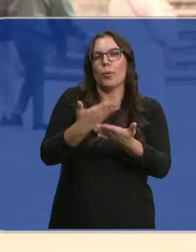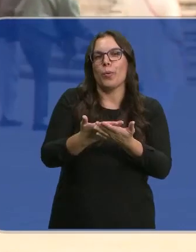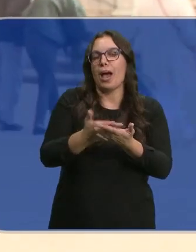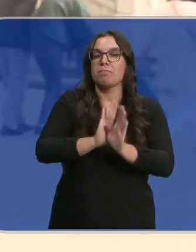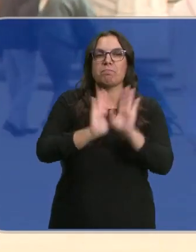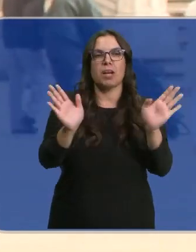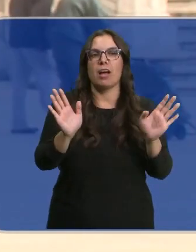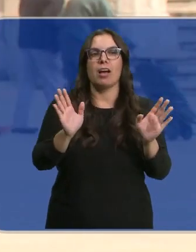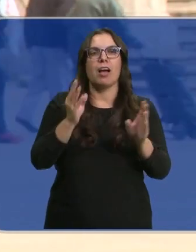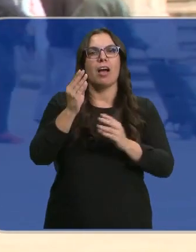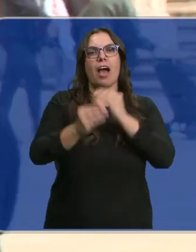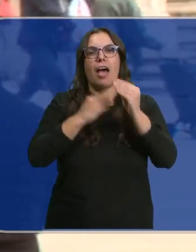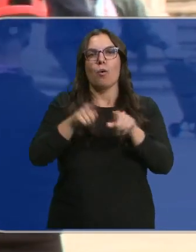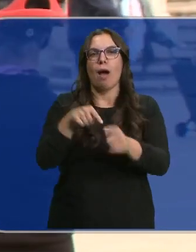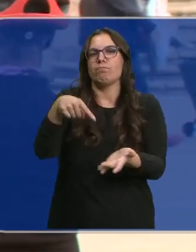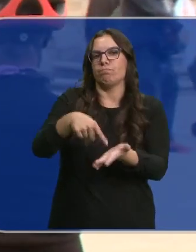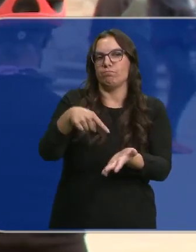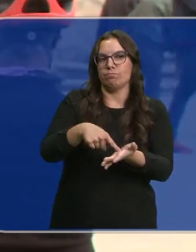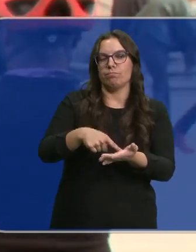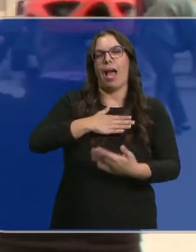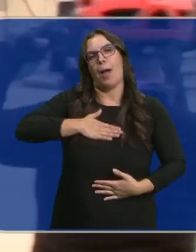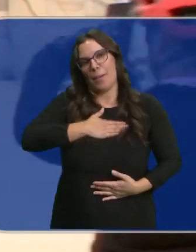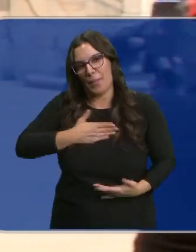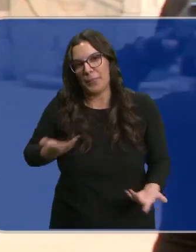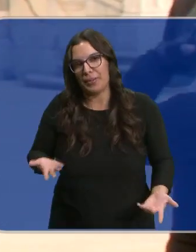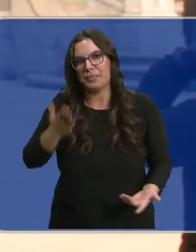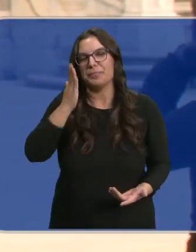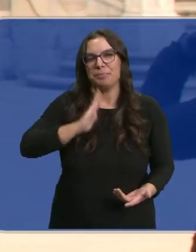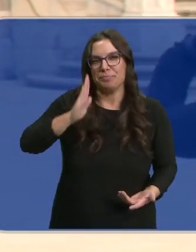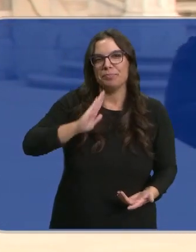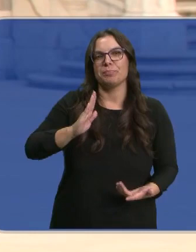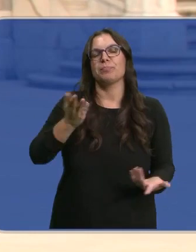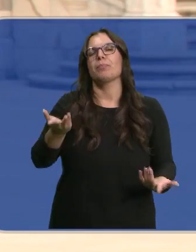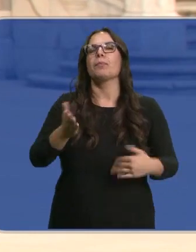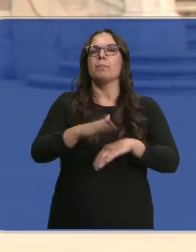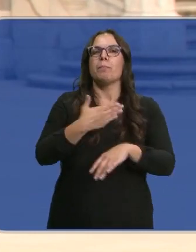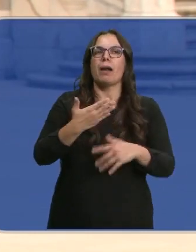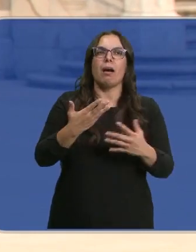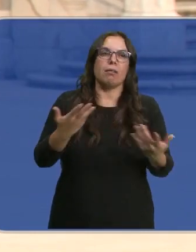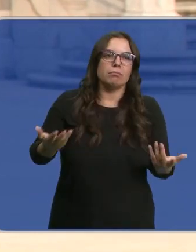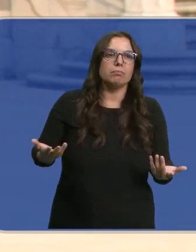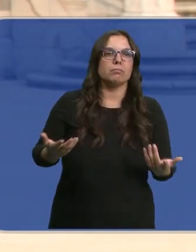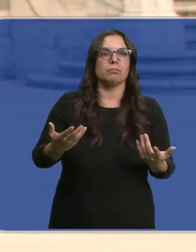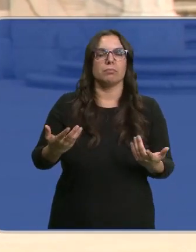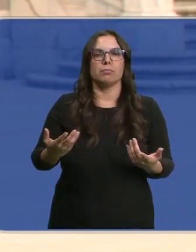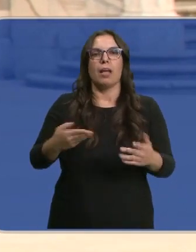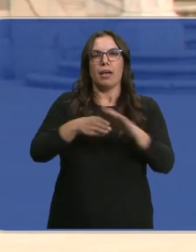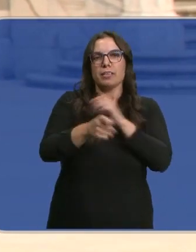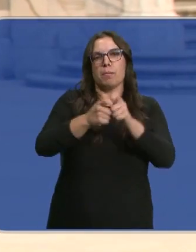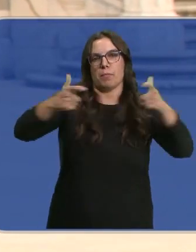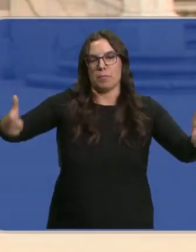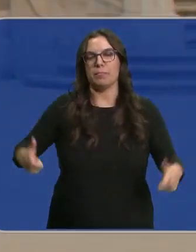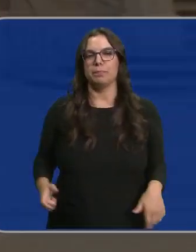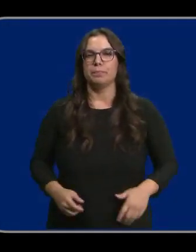y simplemente hacer una reivindicación amable, amistosa para que pues cada vez sea más